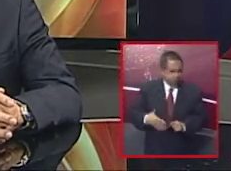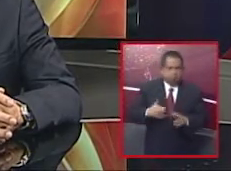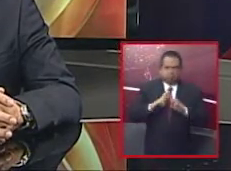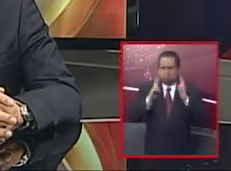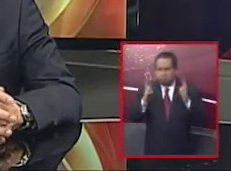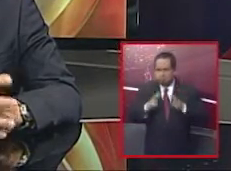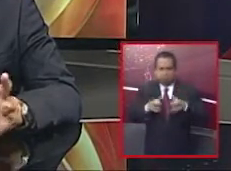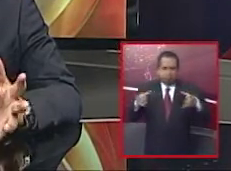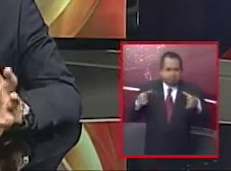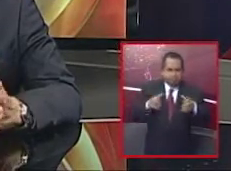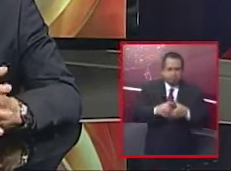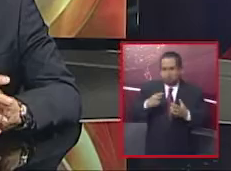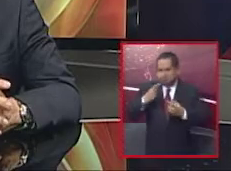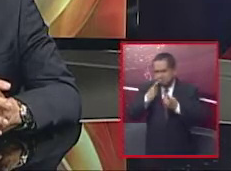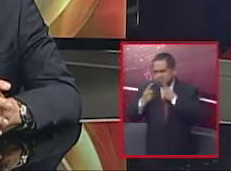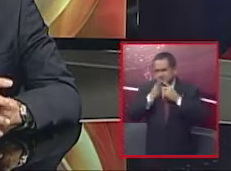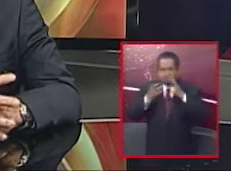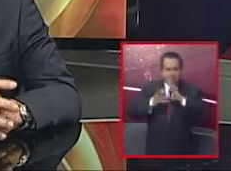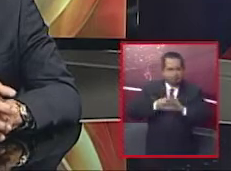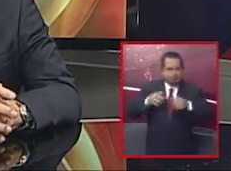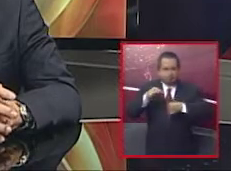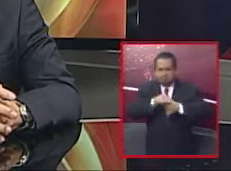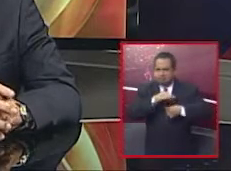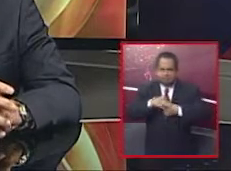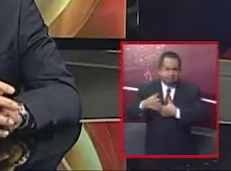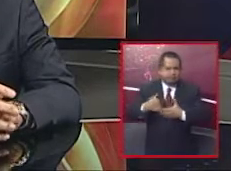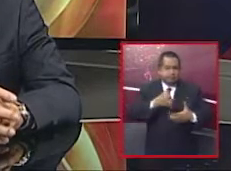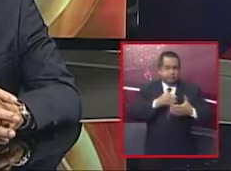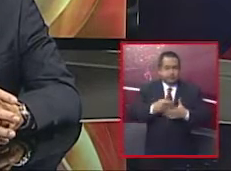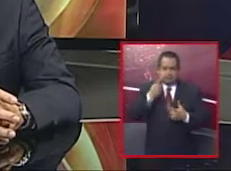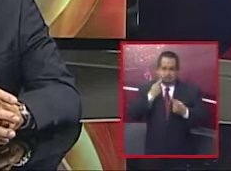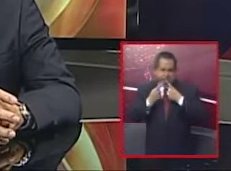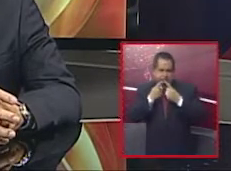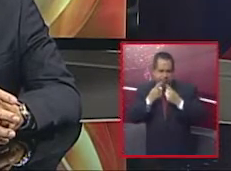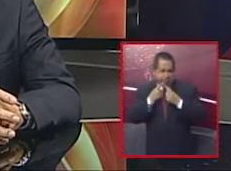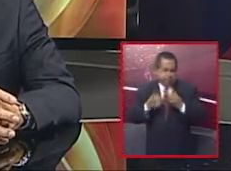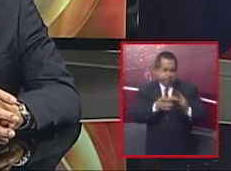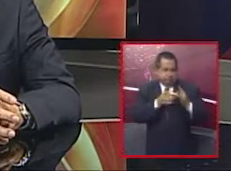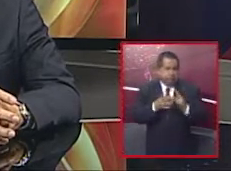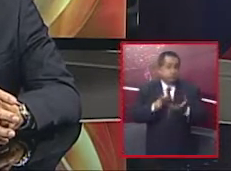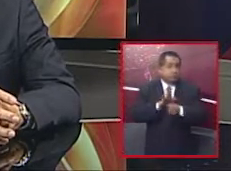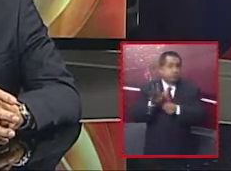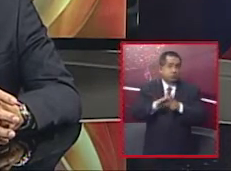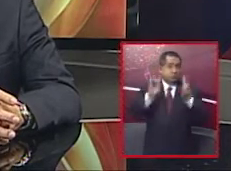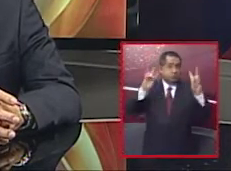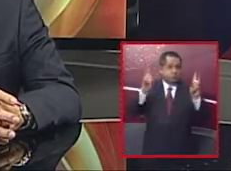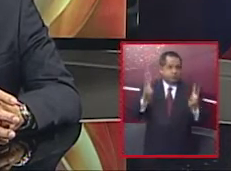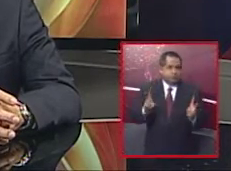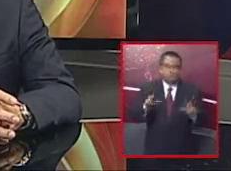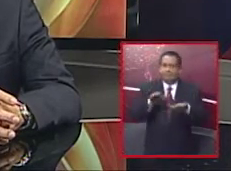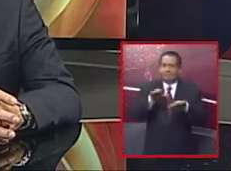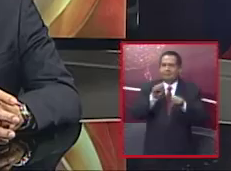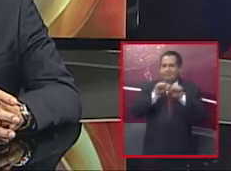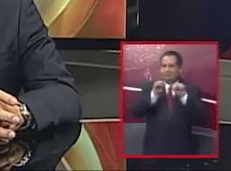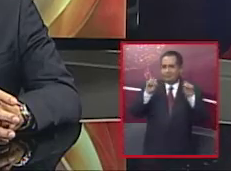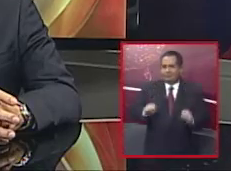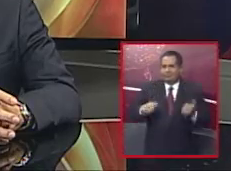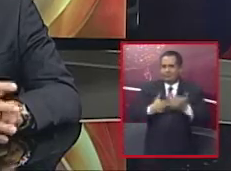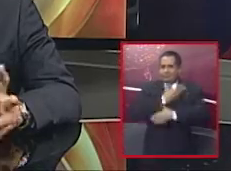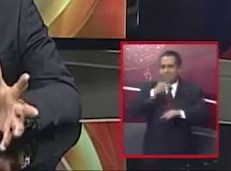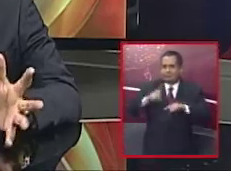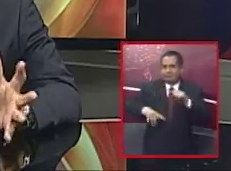sesiones que llevaron precisamente a discutir los temas del Sistema Nacional